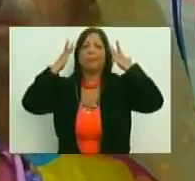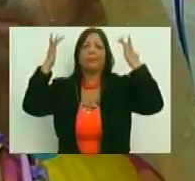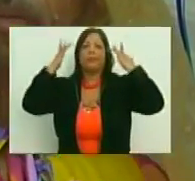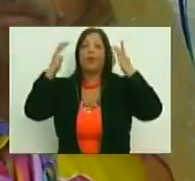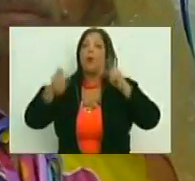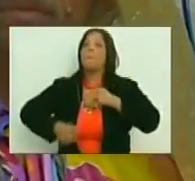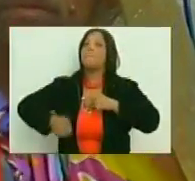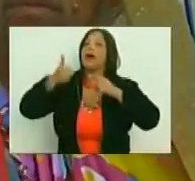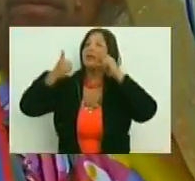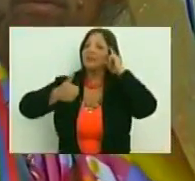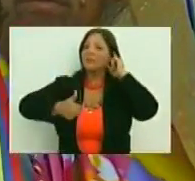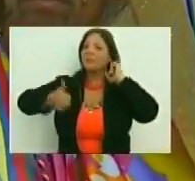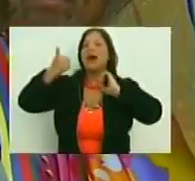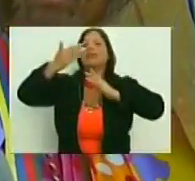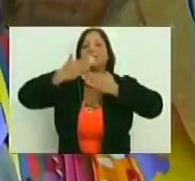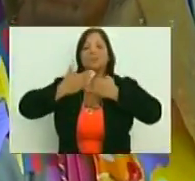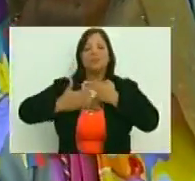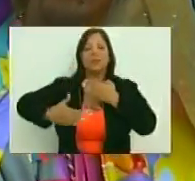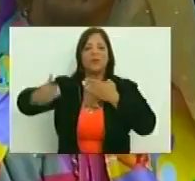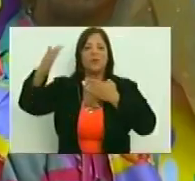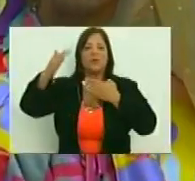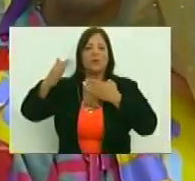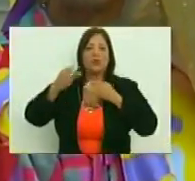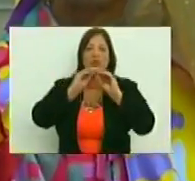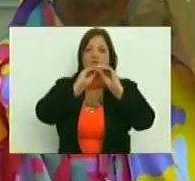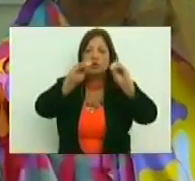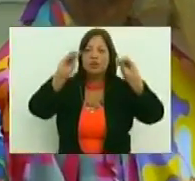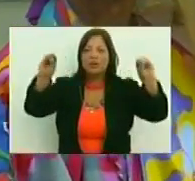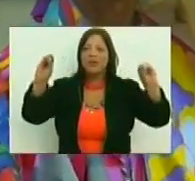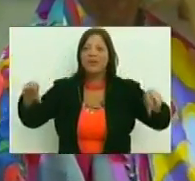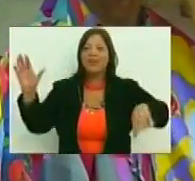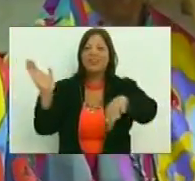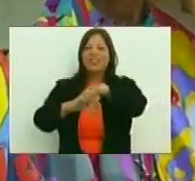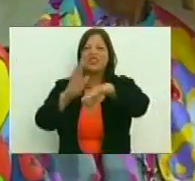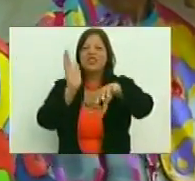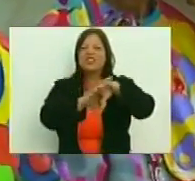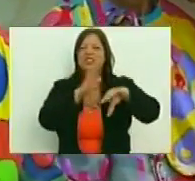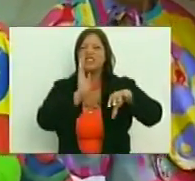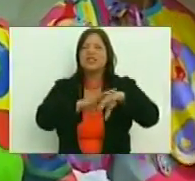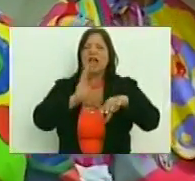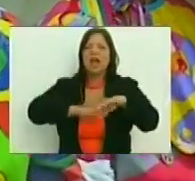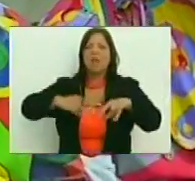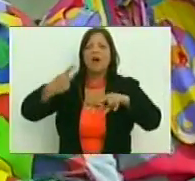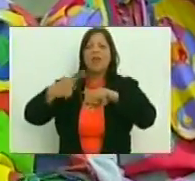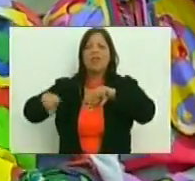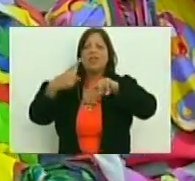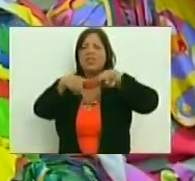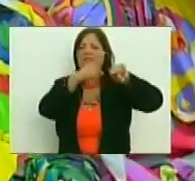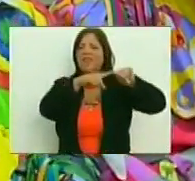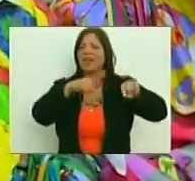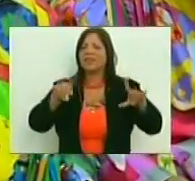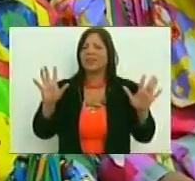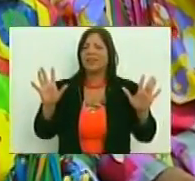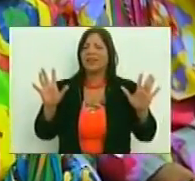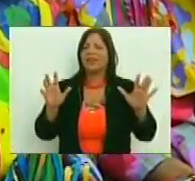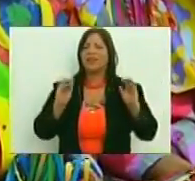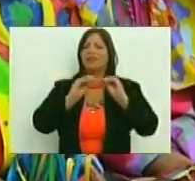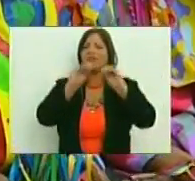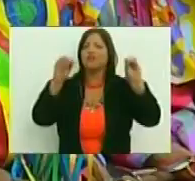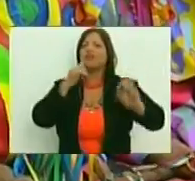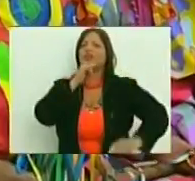mucho más allá de eso, camarada. Yo llamo, a través de toda nuestra diversidad cultural, les